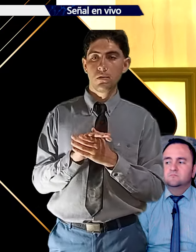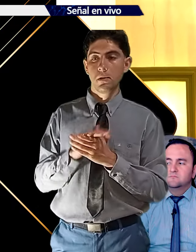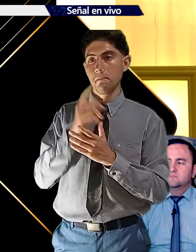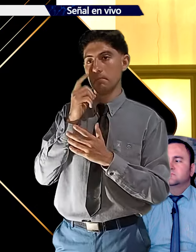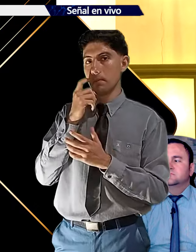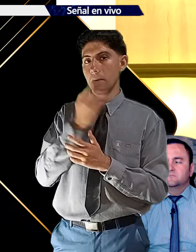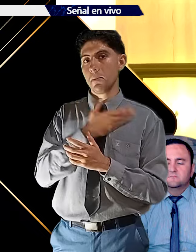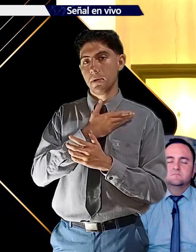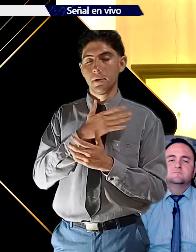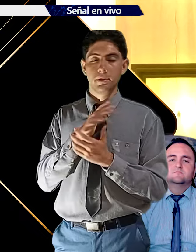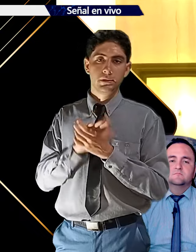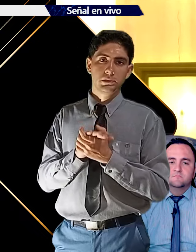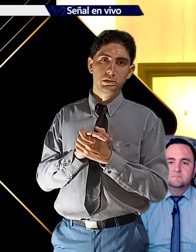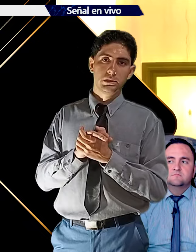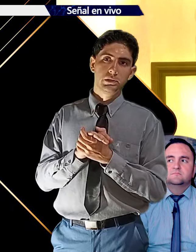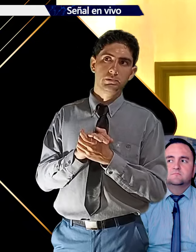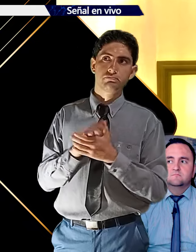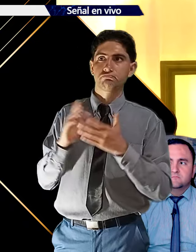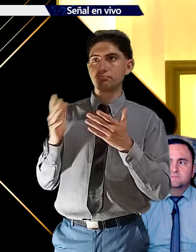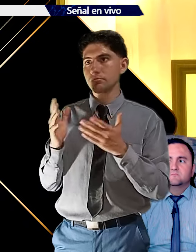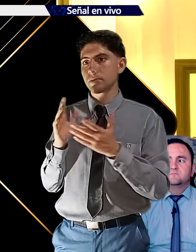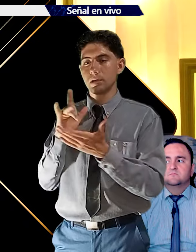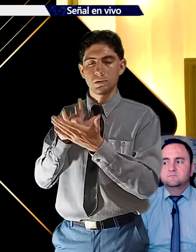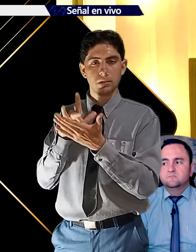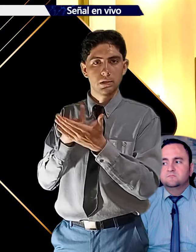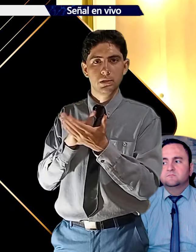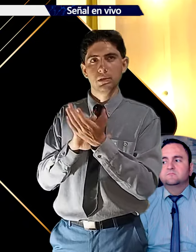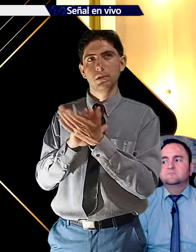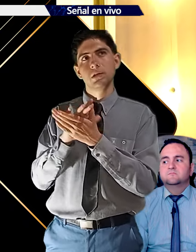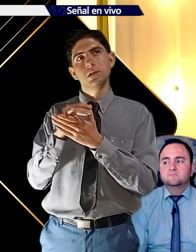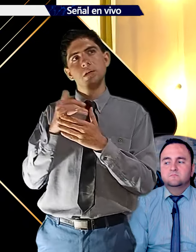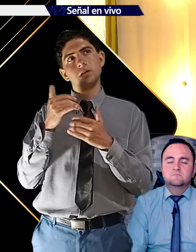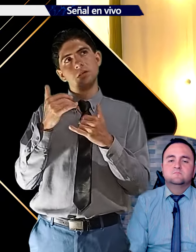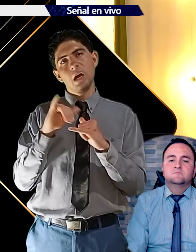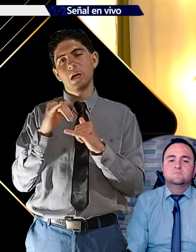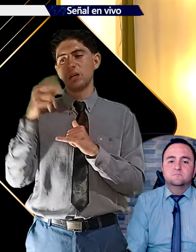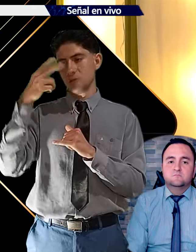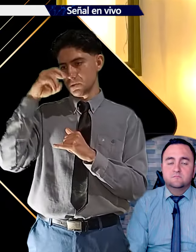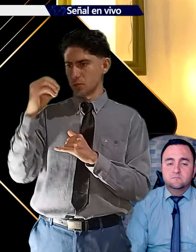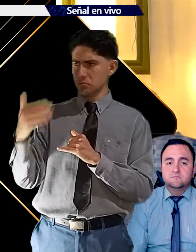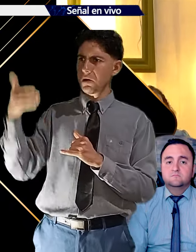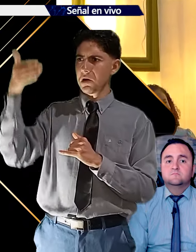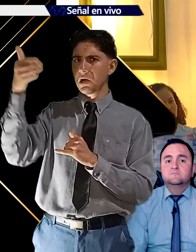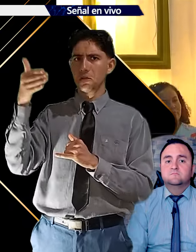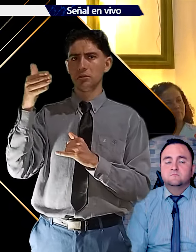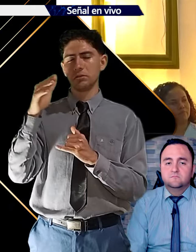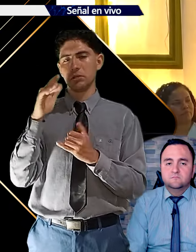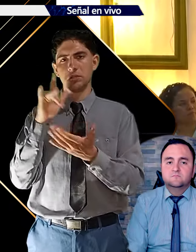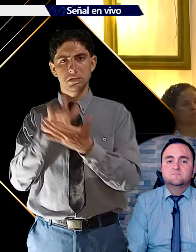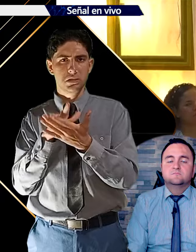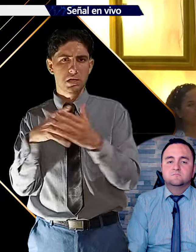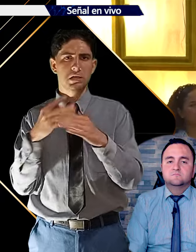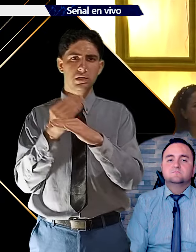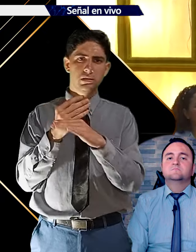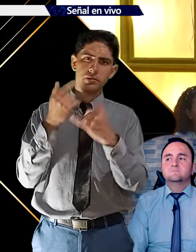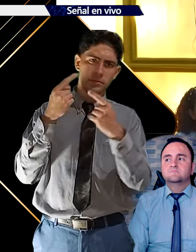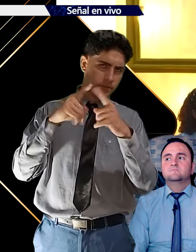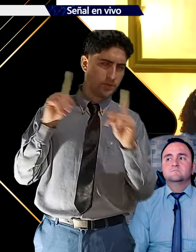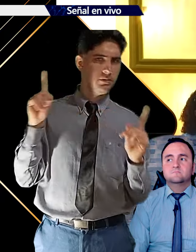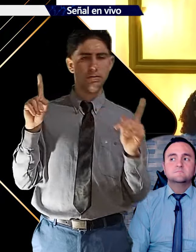Señor con sus hijos ya grandes. Como anoche había una señora, creo que me decía, ayúdeme a orar porque estoy